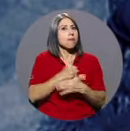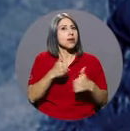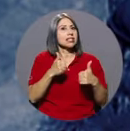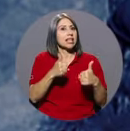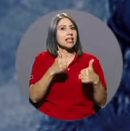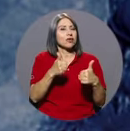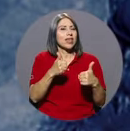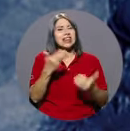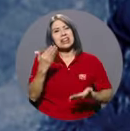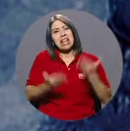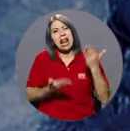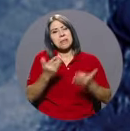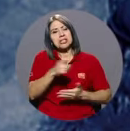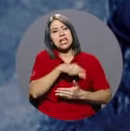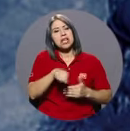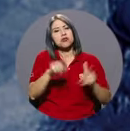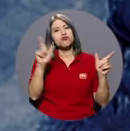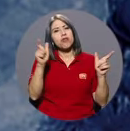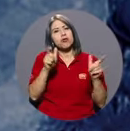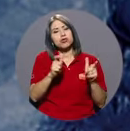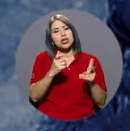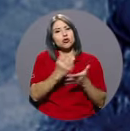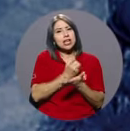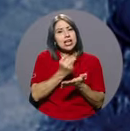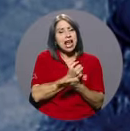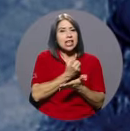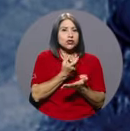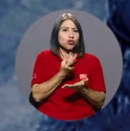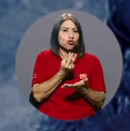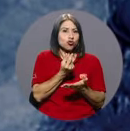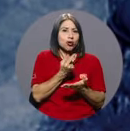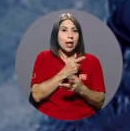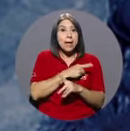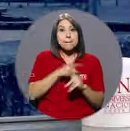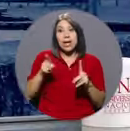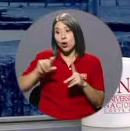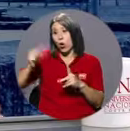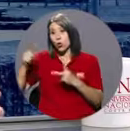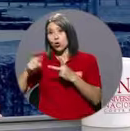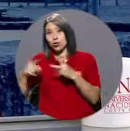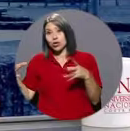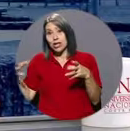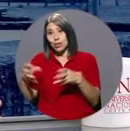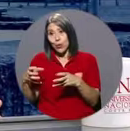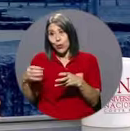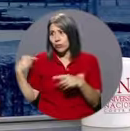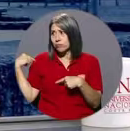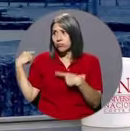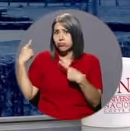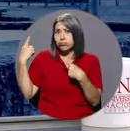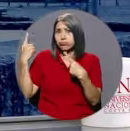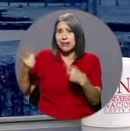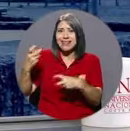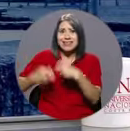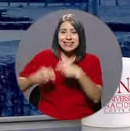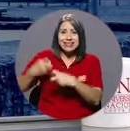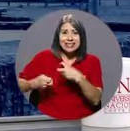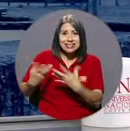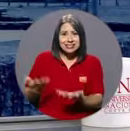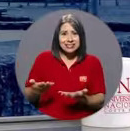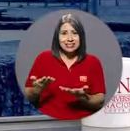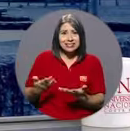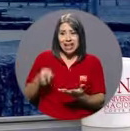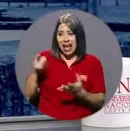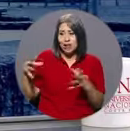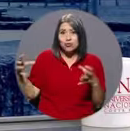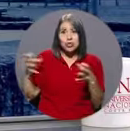tal vez están viendo reducidos un poco sus ingresos o sus ganancias, pero hay un sector que desde hace rato viene en crisis y hay un sector que ha